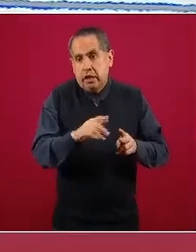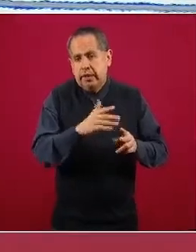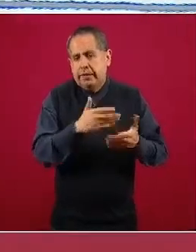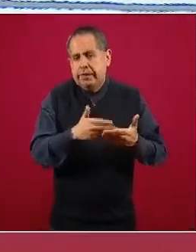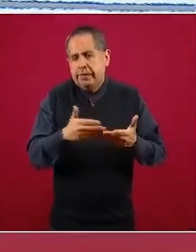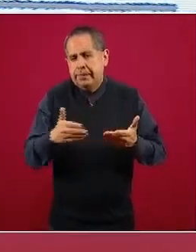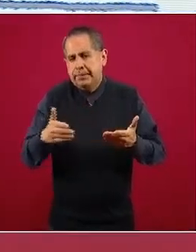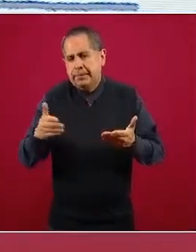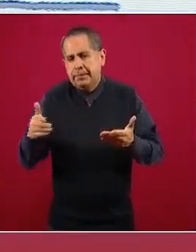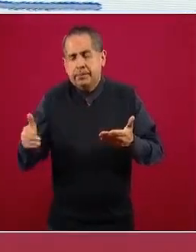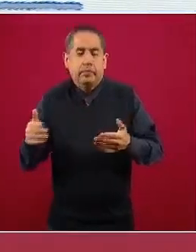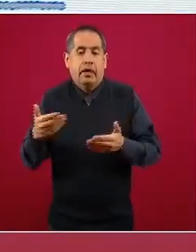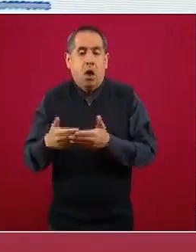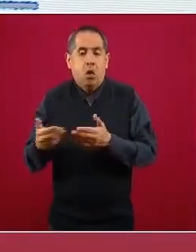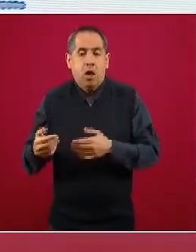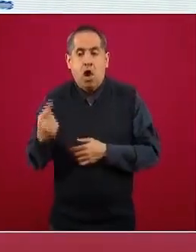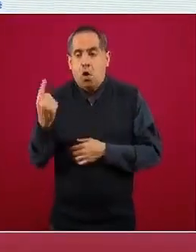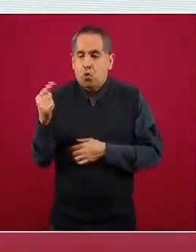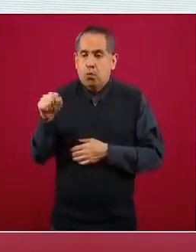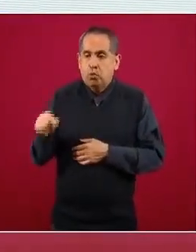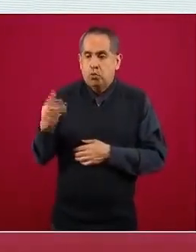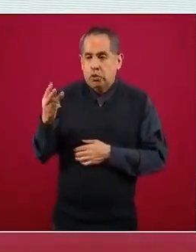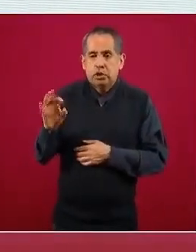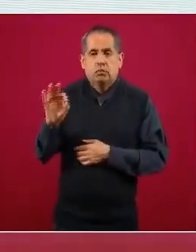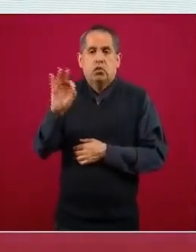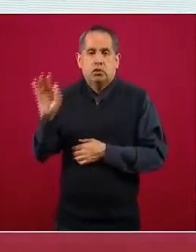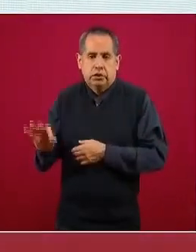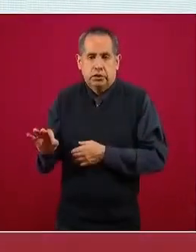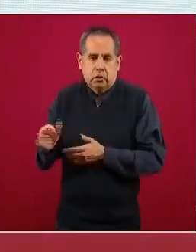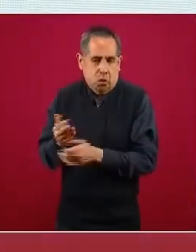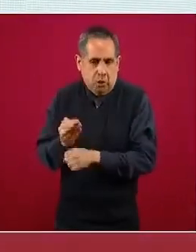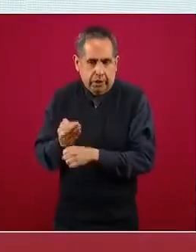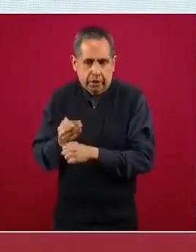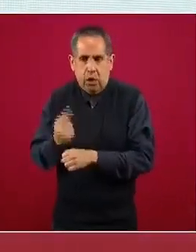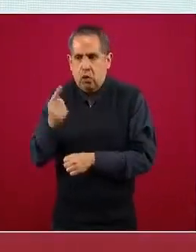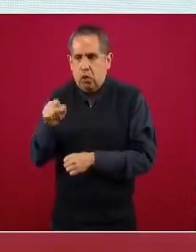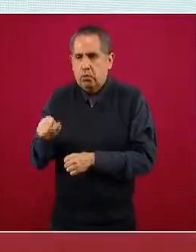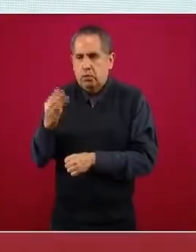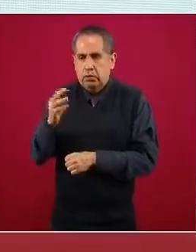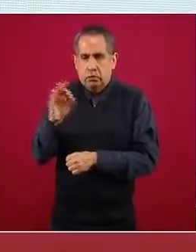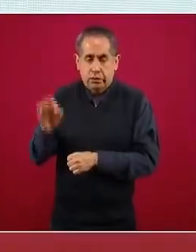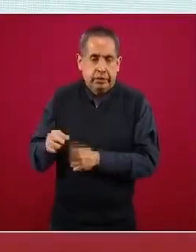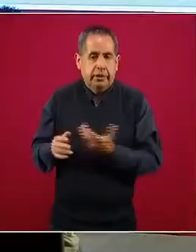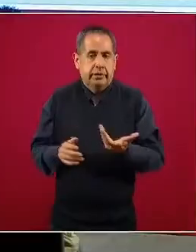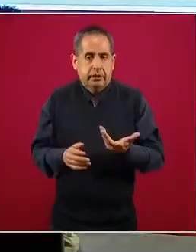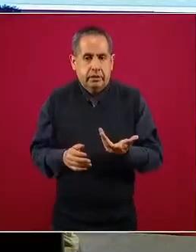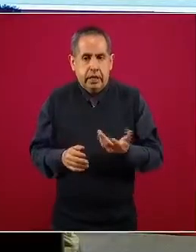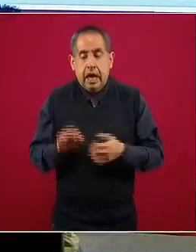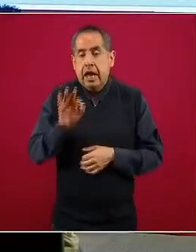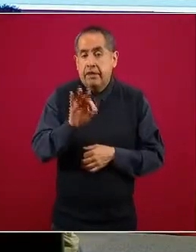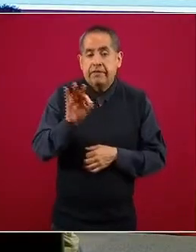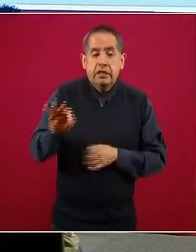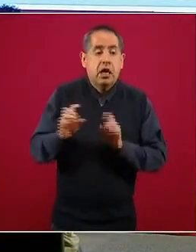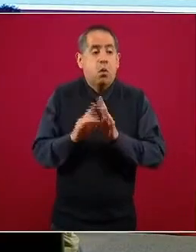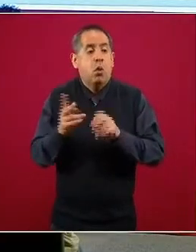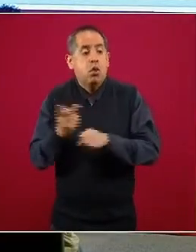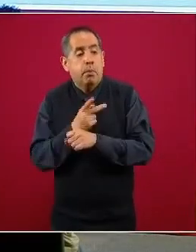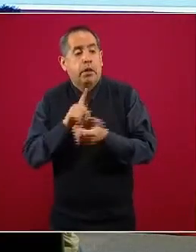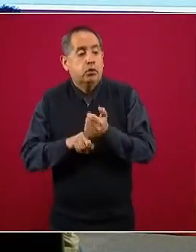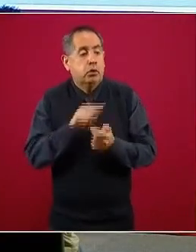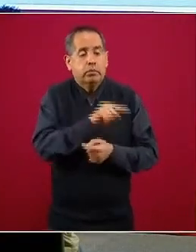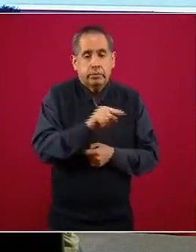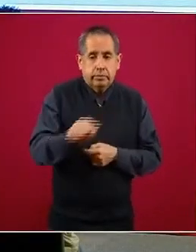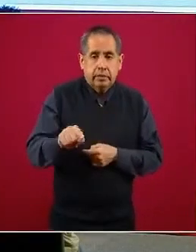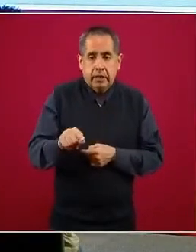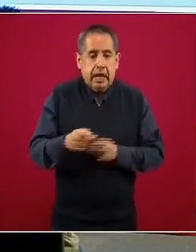hasta 1.3% en este momento. Esto está por fecha de ocurrencia y